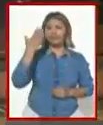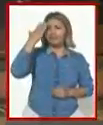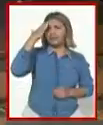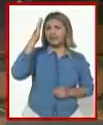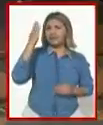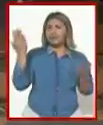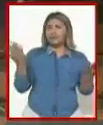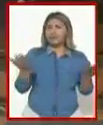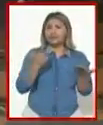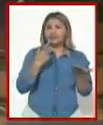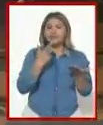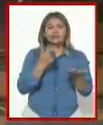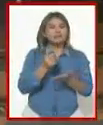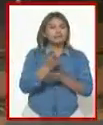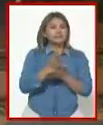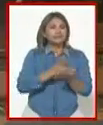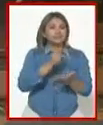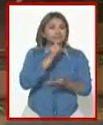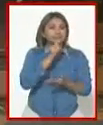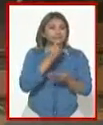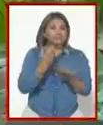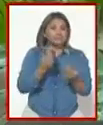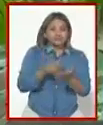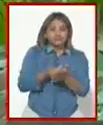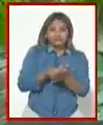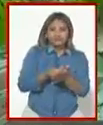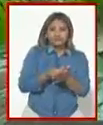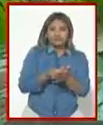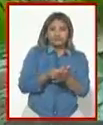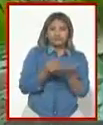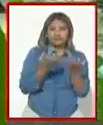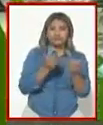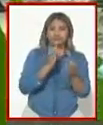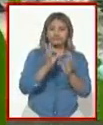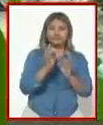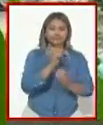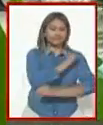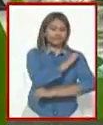se haya visto de que la parte privada quiere invertir. Se intentó hablar con